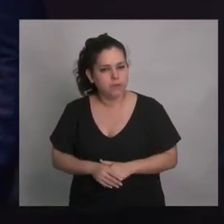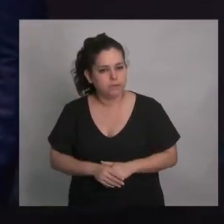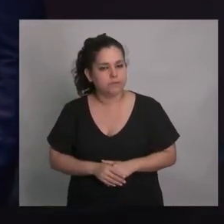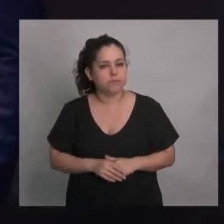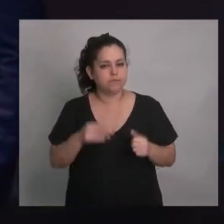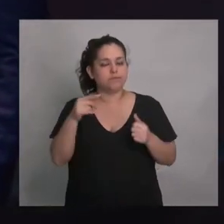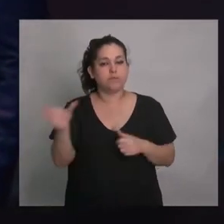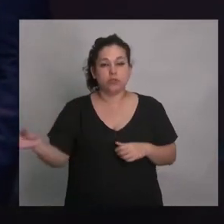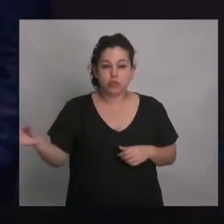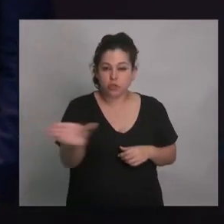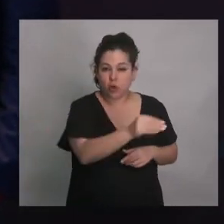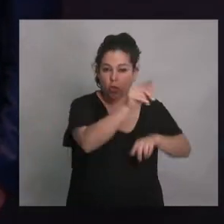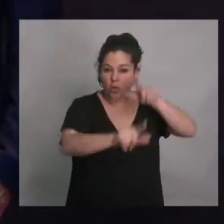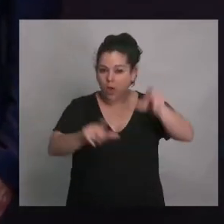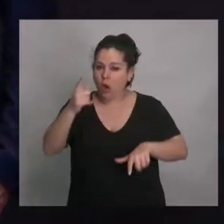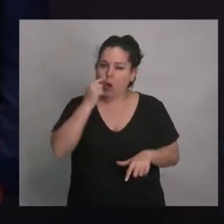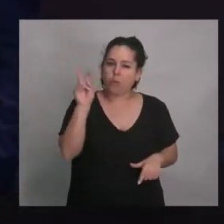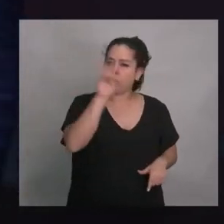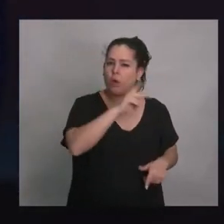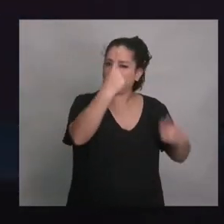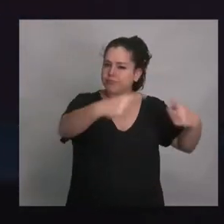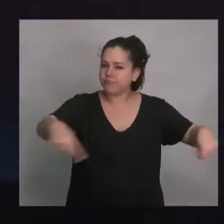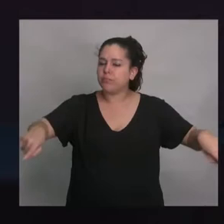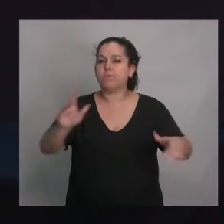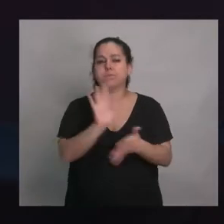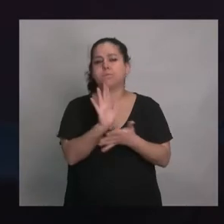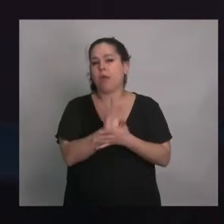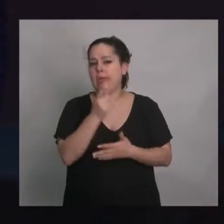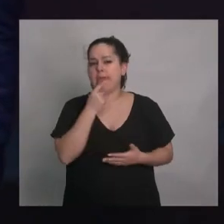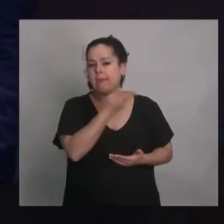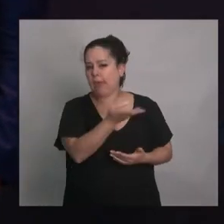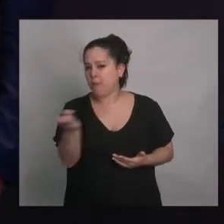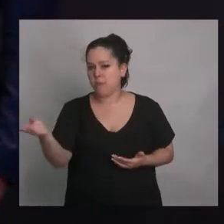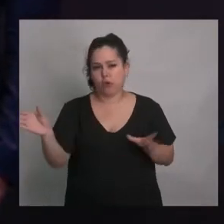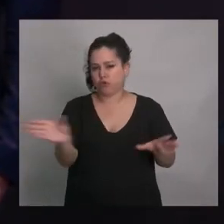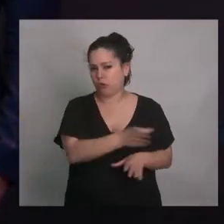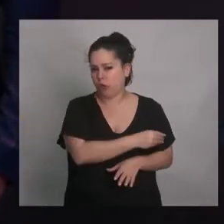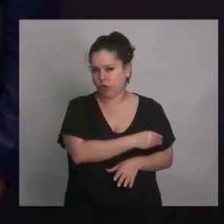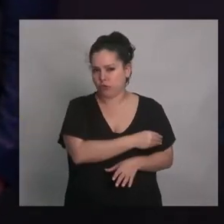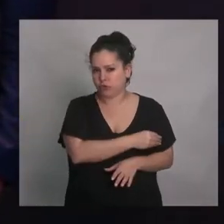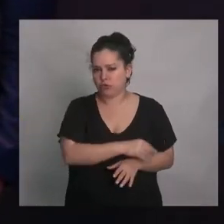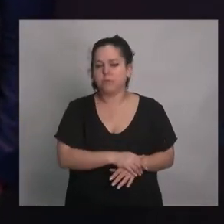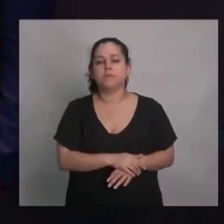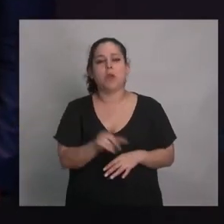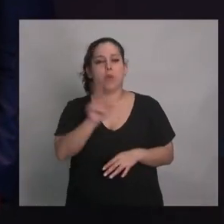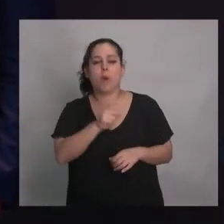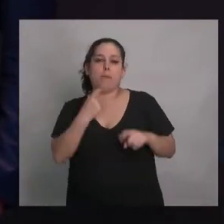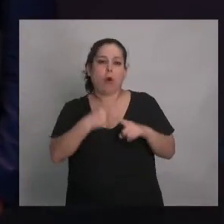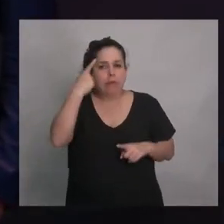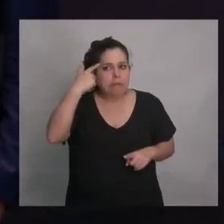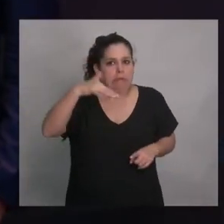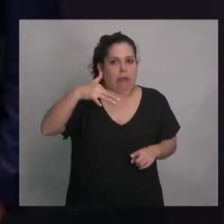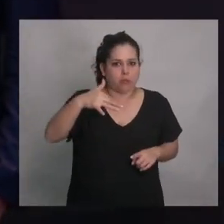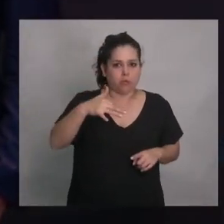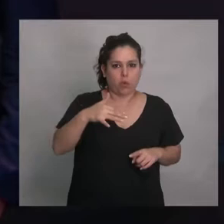trata a todos ellos todas ellas de ejemplos no solo de intelectuales comprometidos